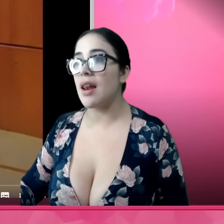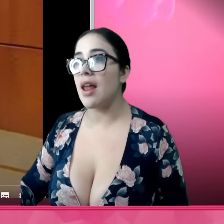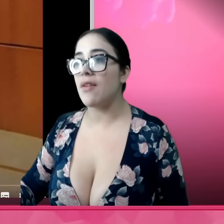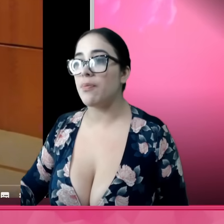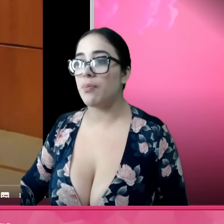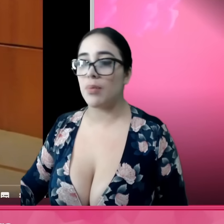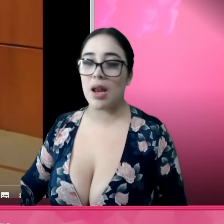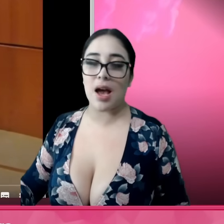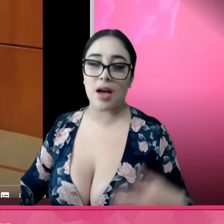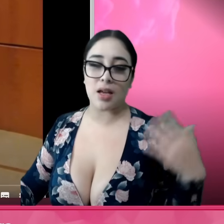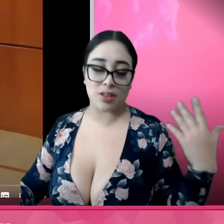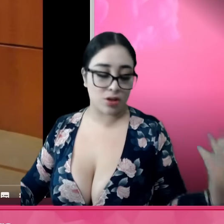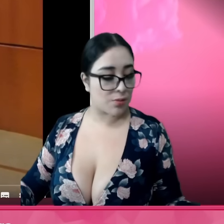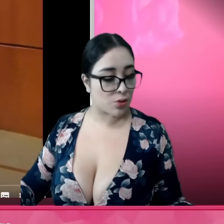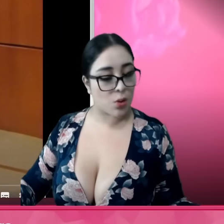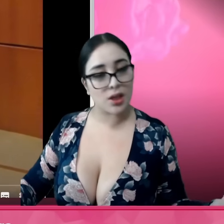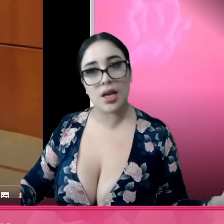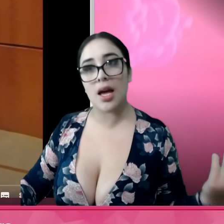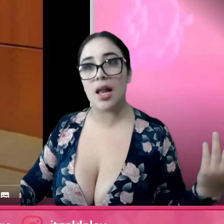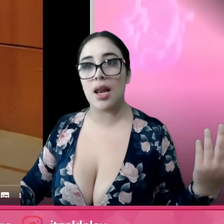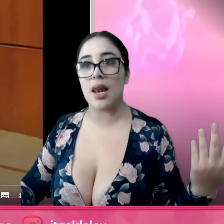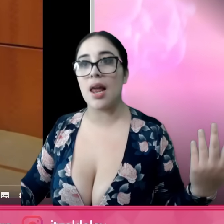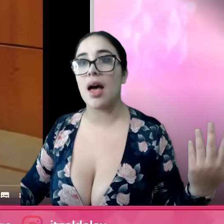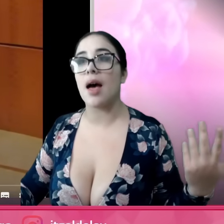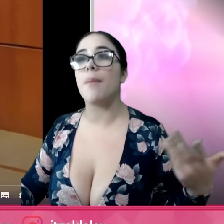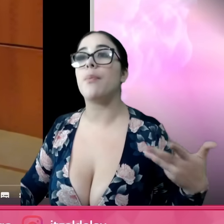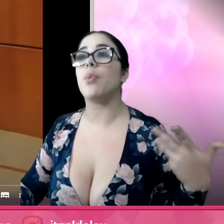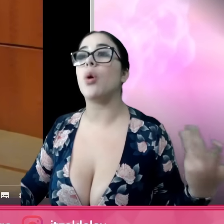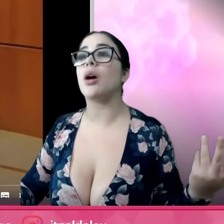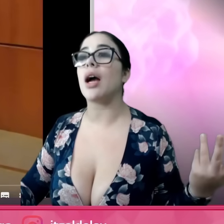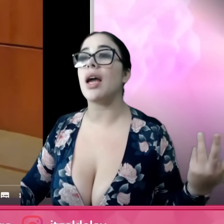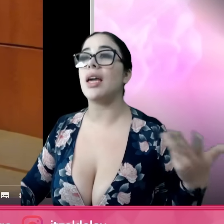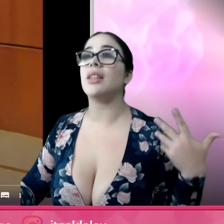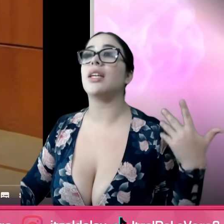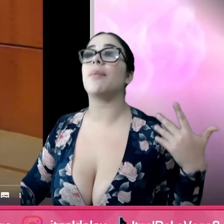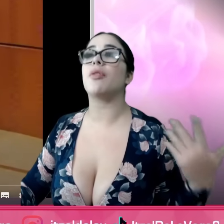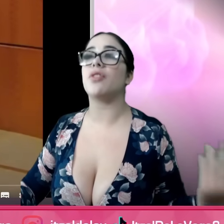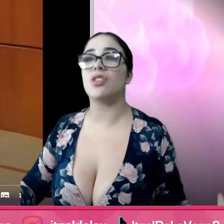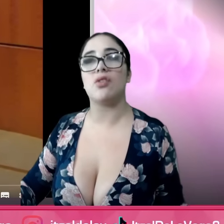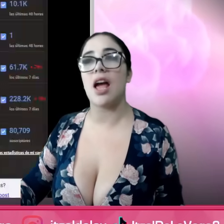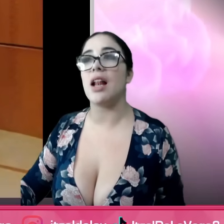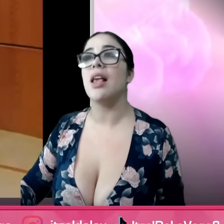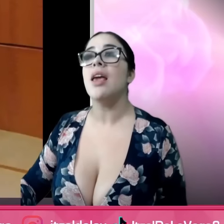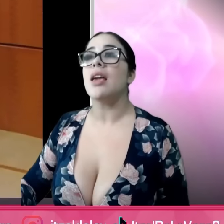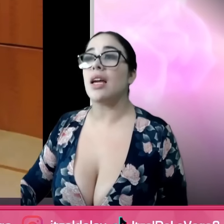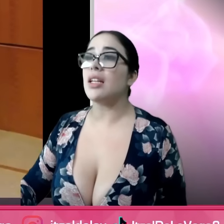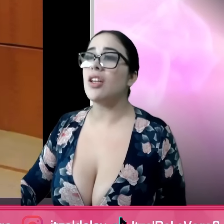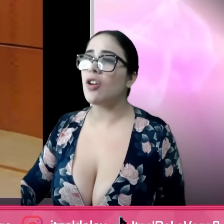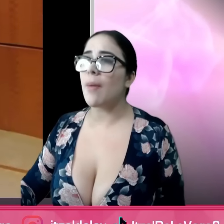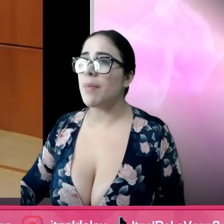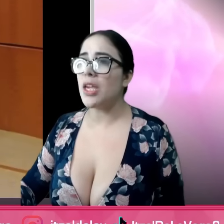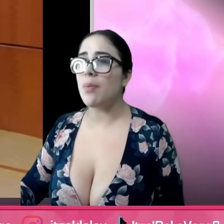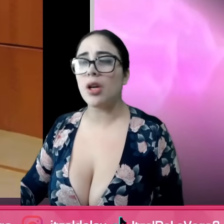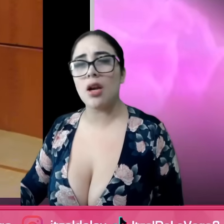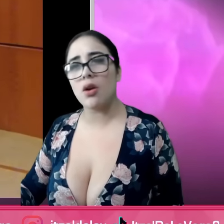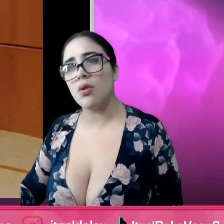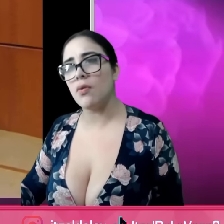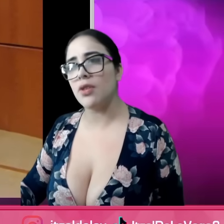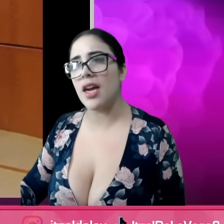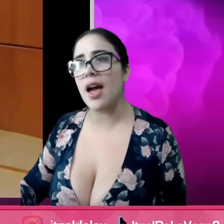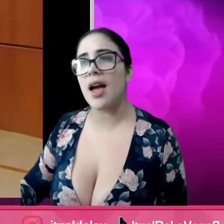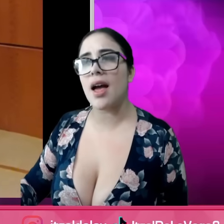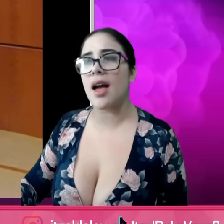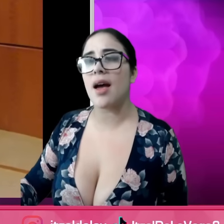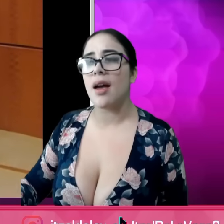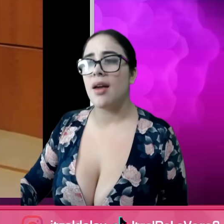es así nos damos cuenta, la poca ética profesional que ha tenido Norma Piña, porque lo que